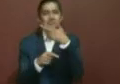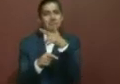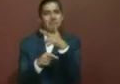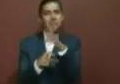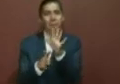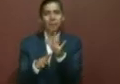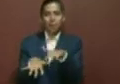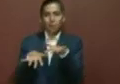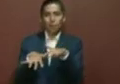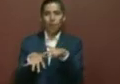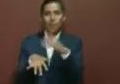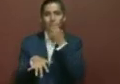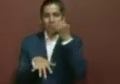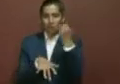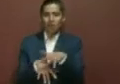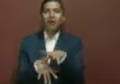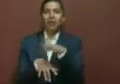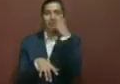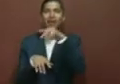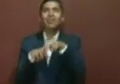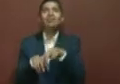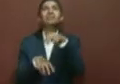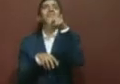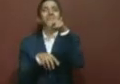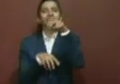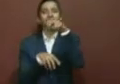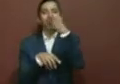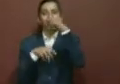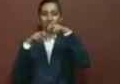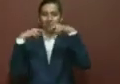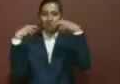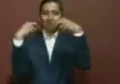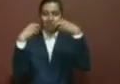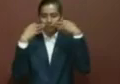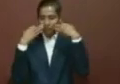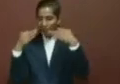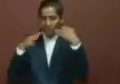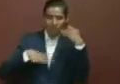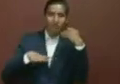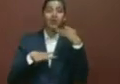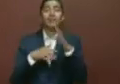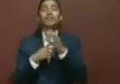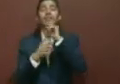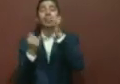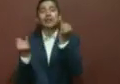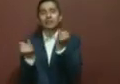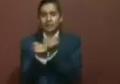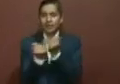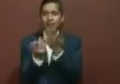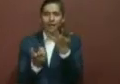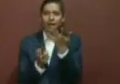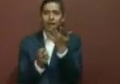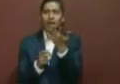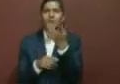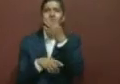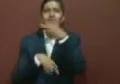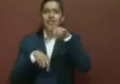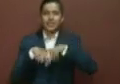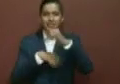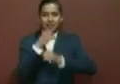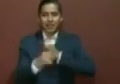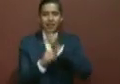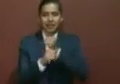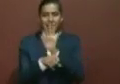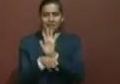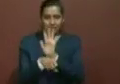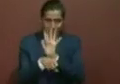también pues viene a ser un atractivo para todos los que nos visitan, no solo los que vienen en Canacintra, sino después tenemos el Festival Internacional